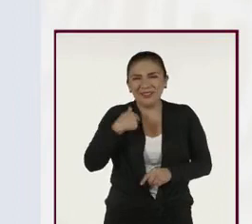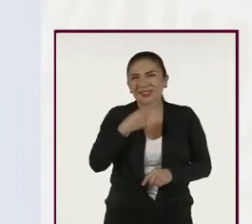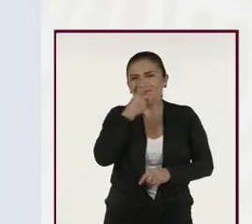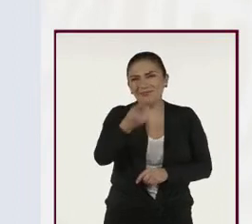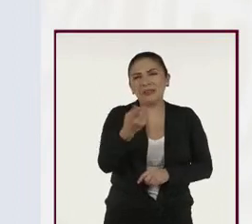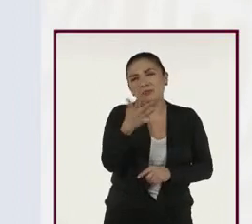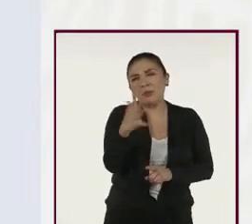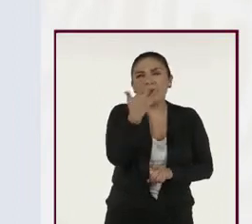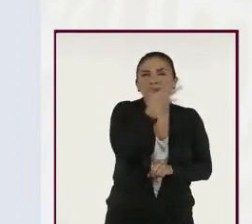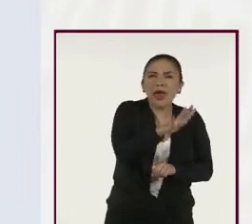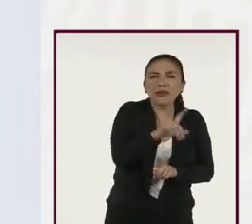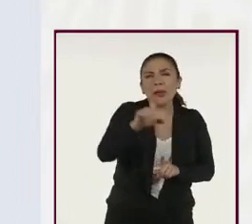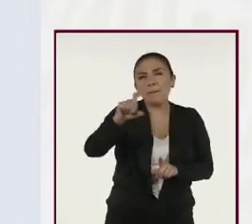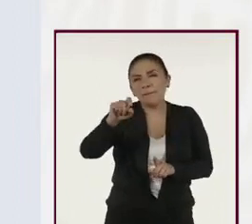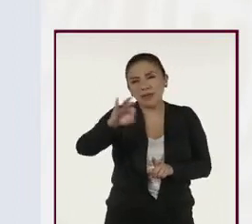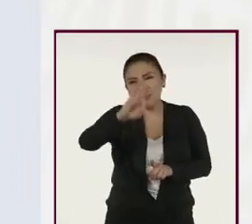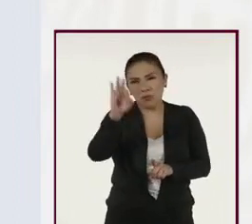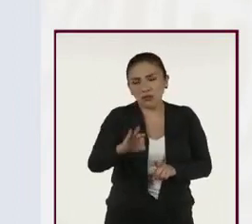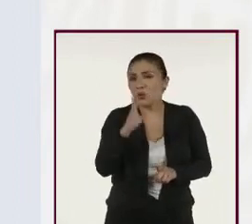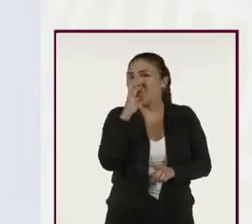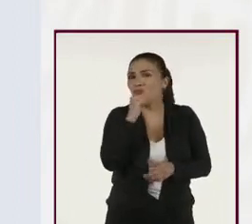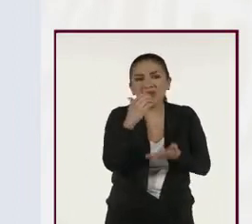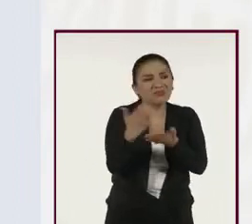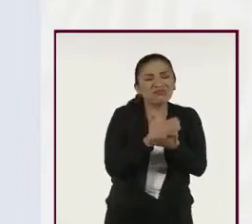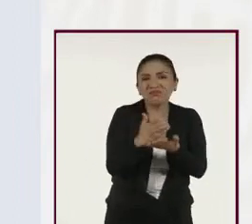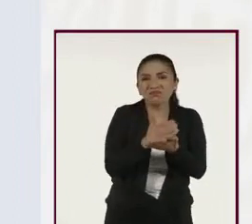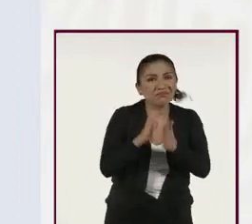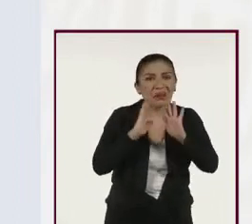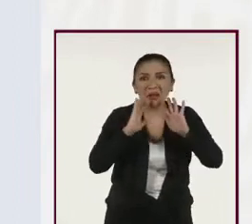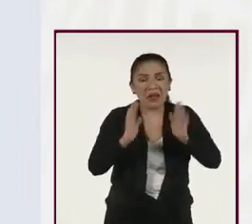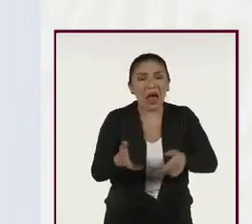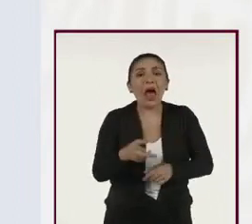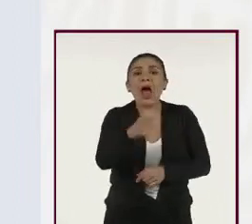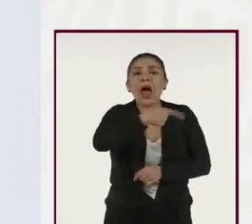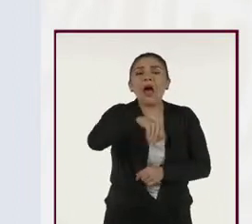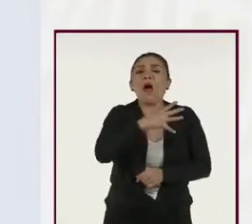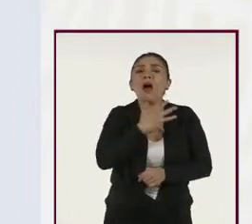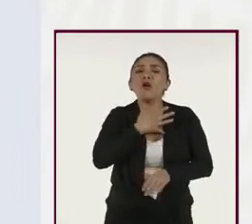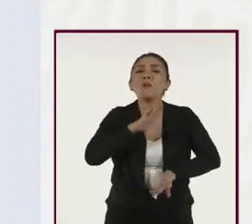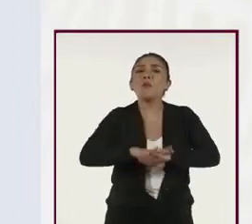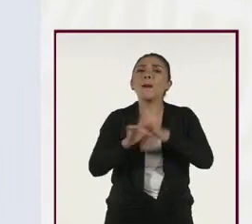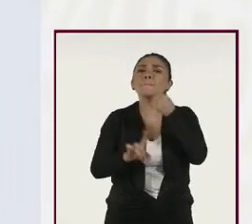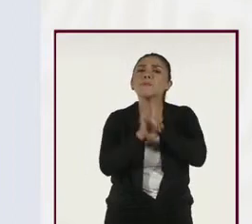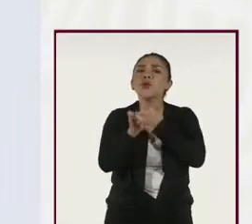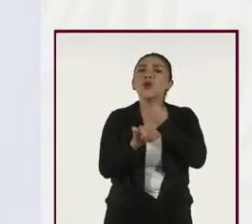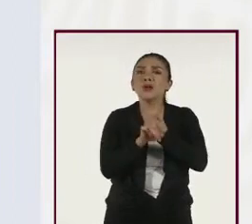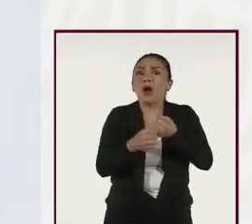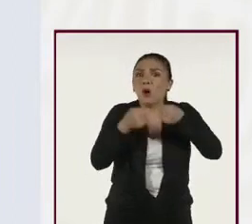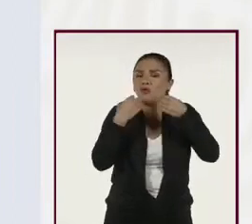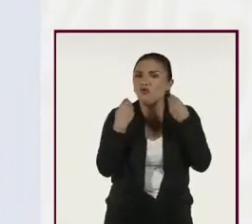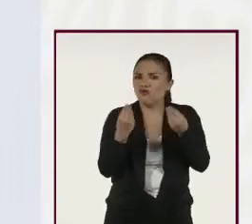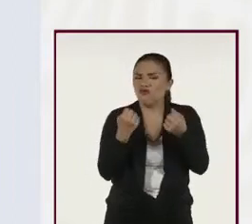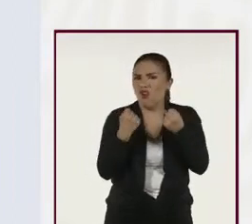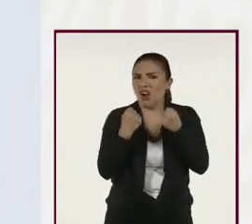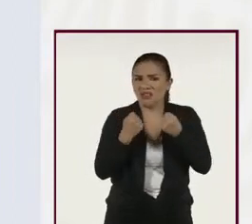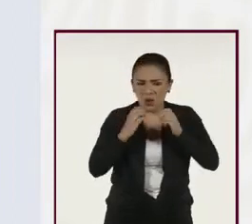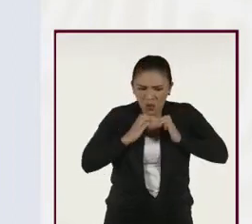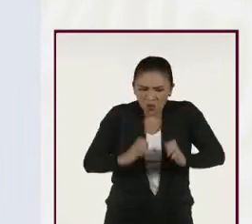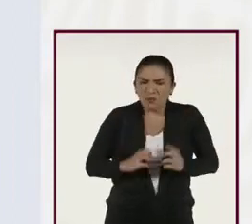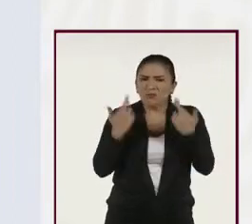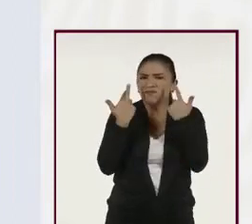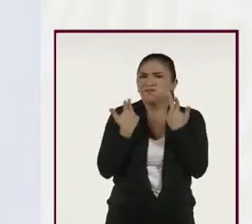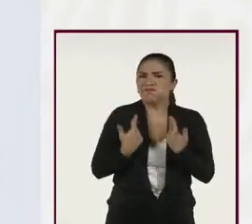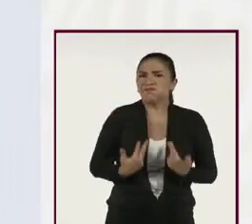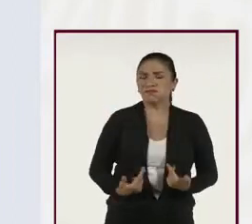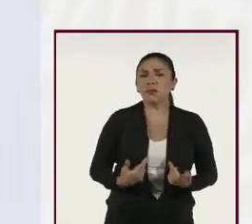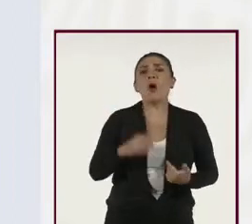del 10 al 20% que resulta intratable son aquellos donde se presentan complicaciones médicas severas y en los cuales se